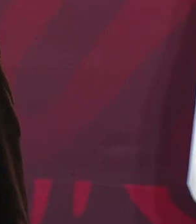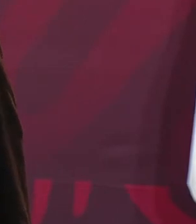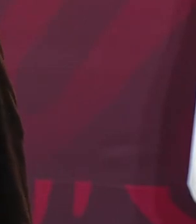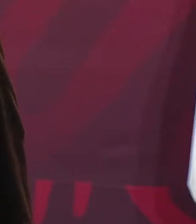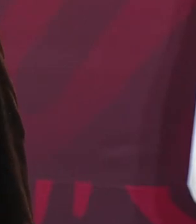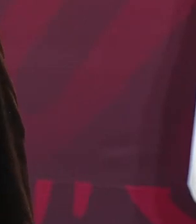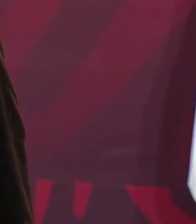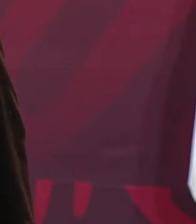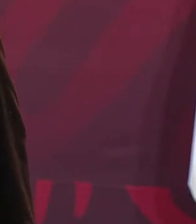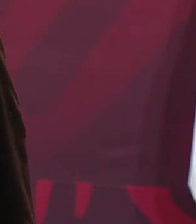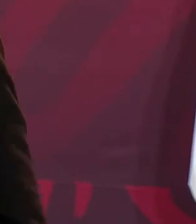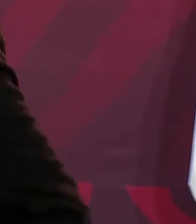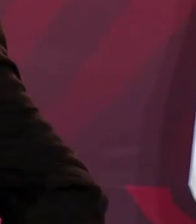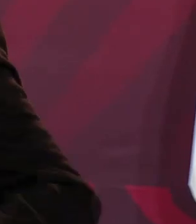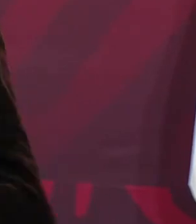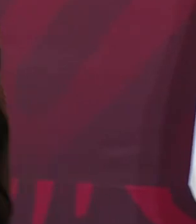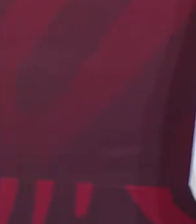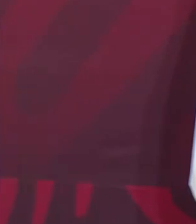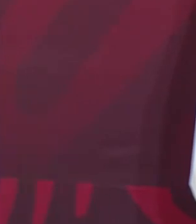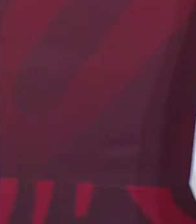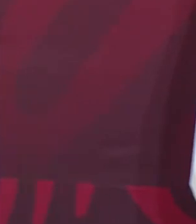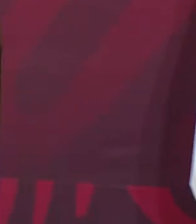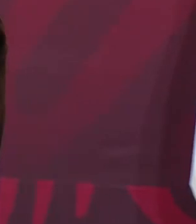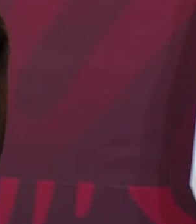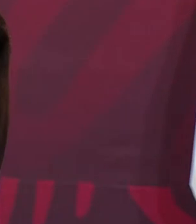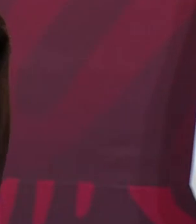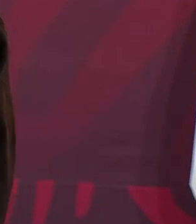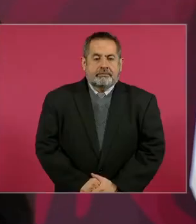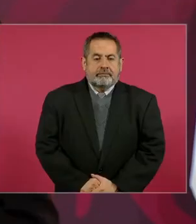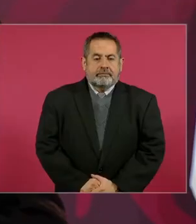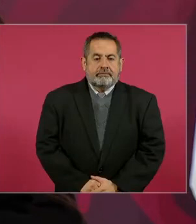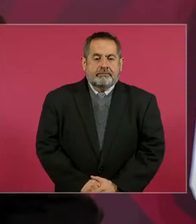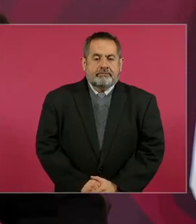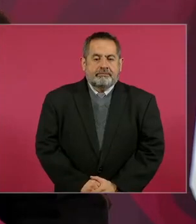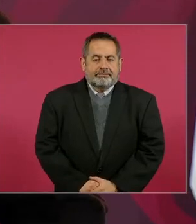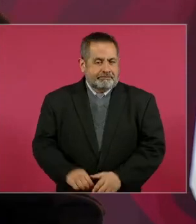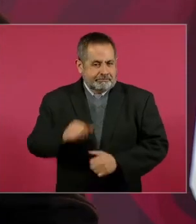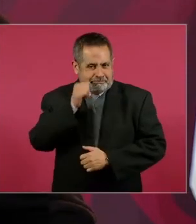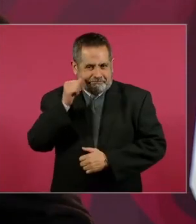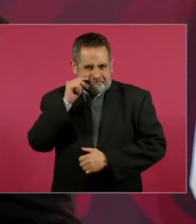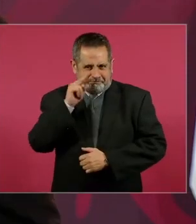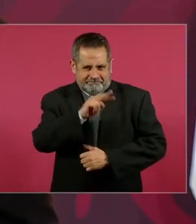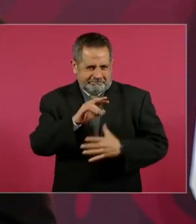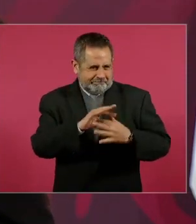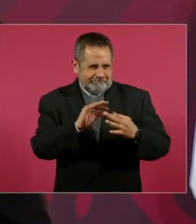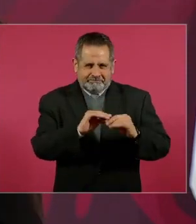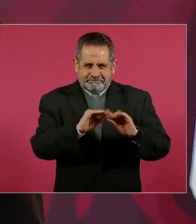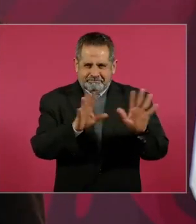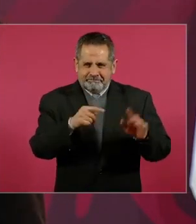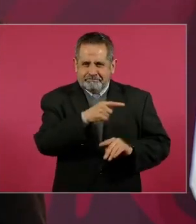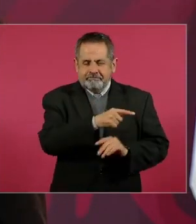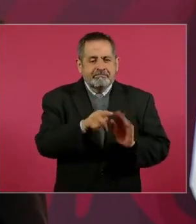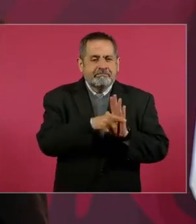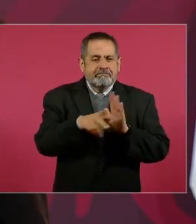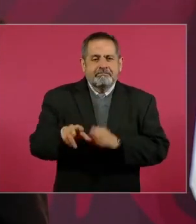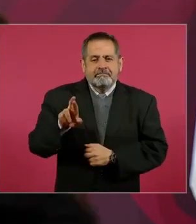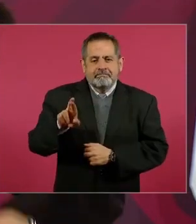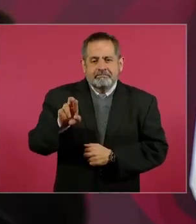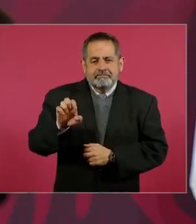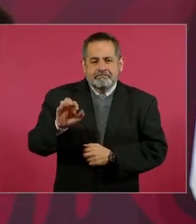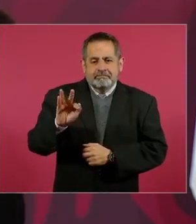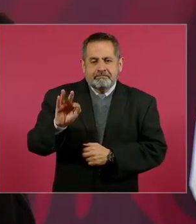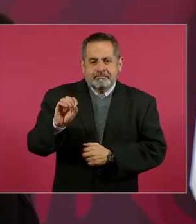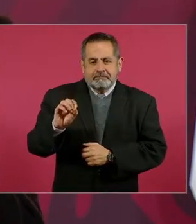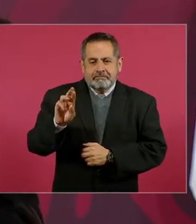del Reforma, ¿no? Del señor que falleció esperando a un familiar, y